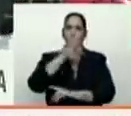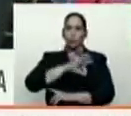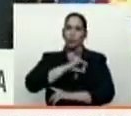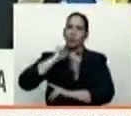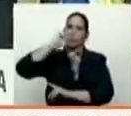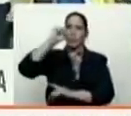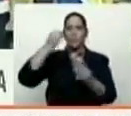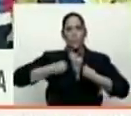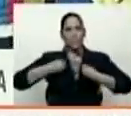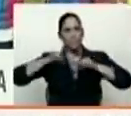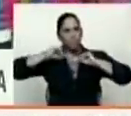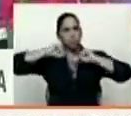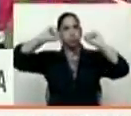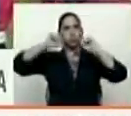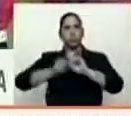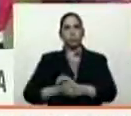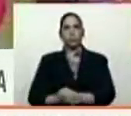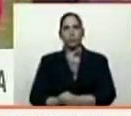patria socialista!